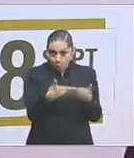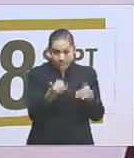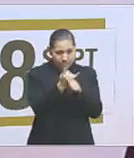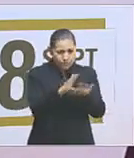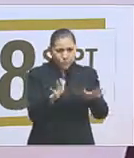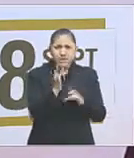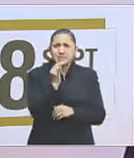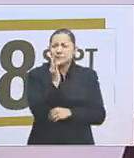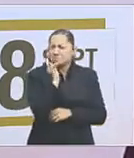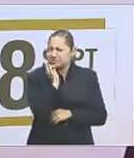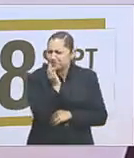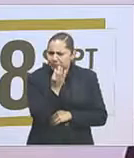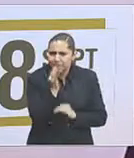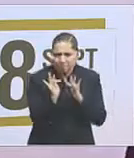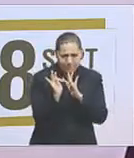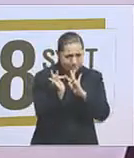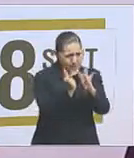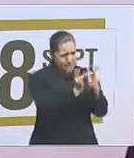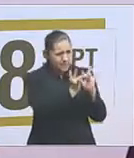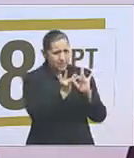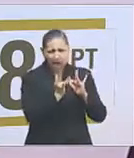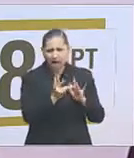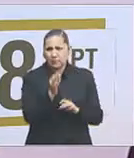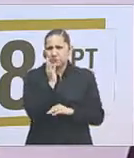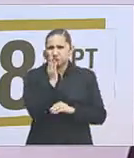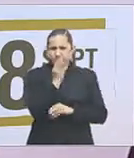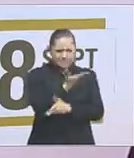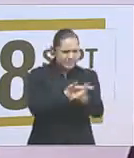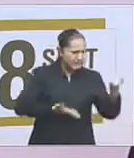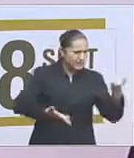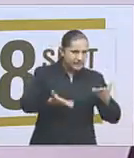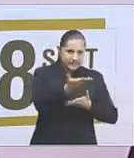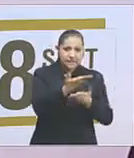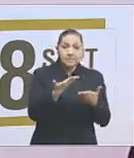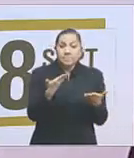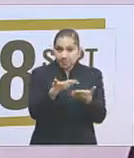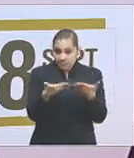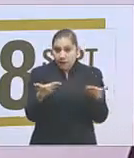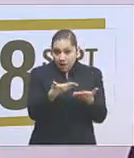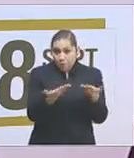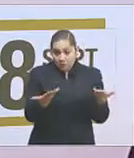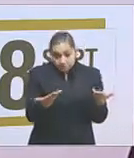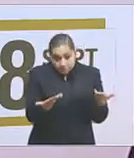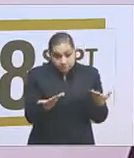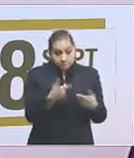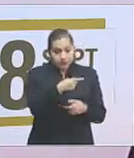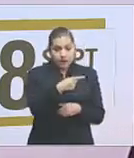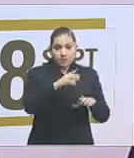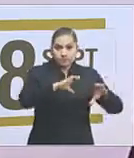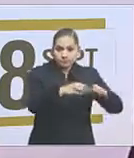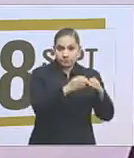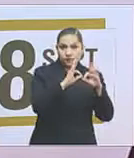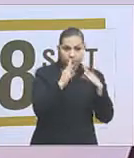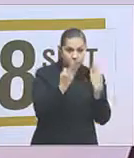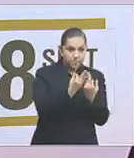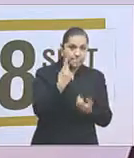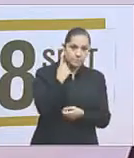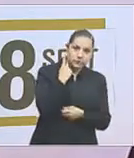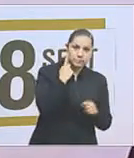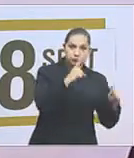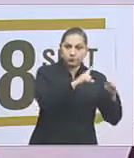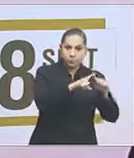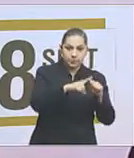por supuesto como no sucede siempre las instituciones y los sistemas políticos están luchando por mantenerse al tanto